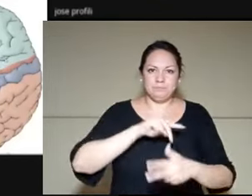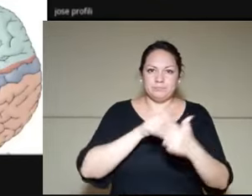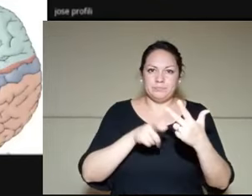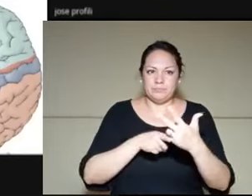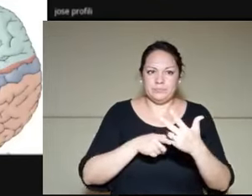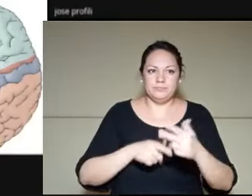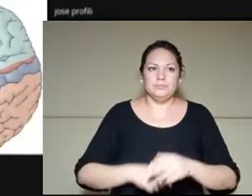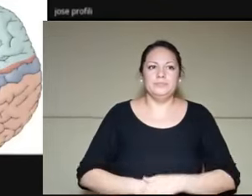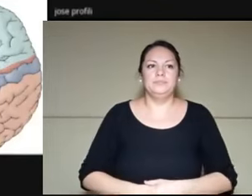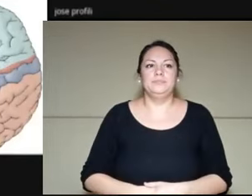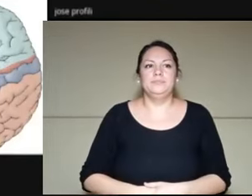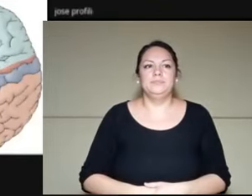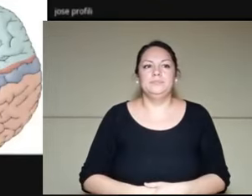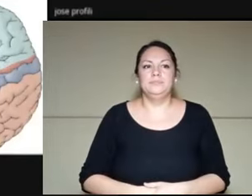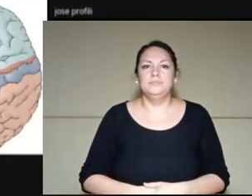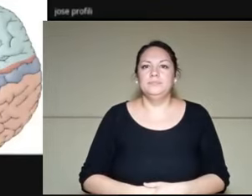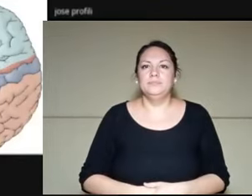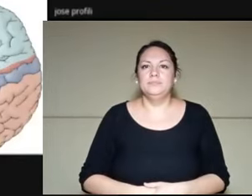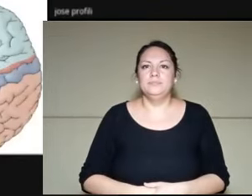occipital.